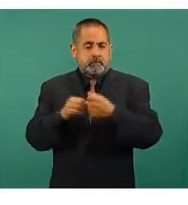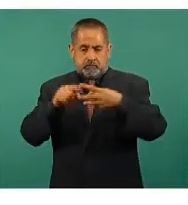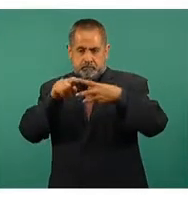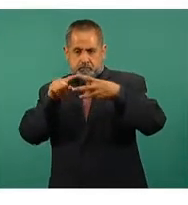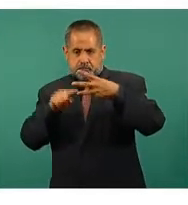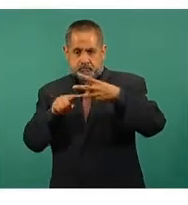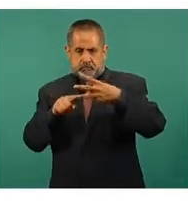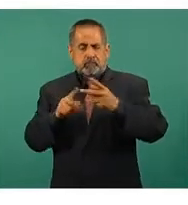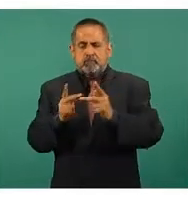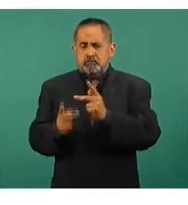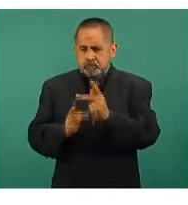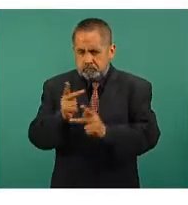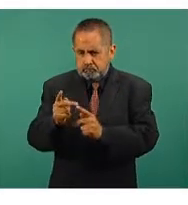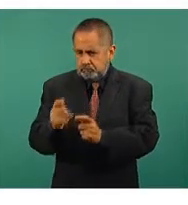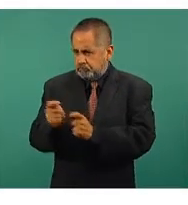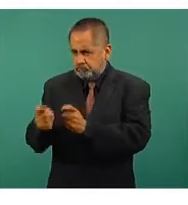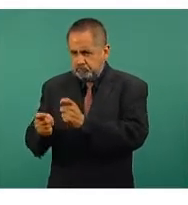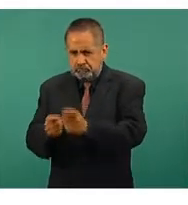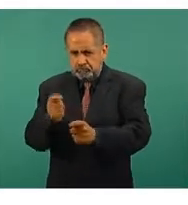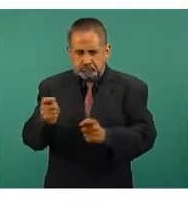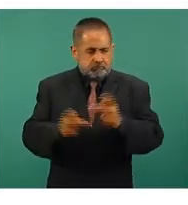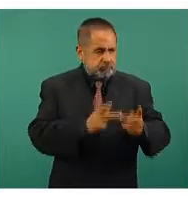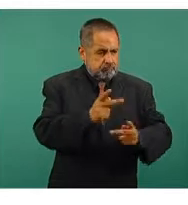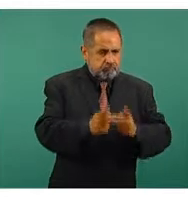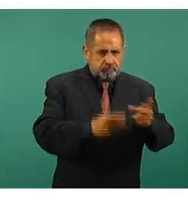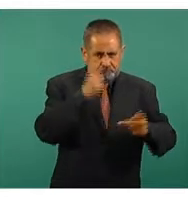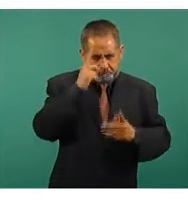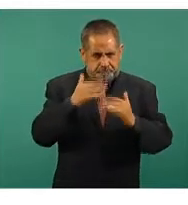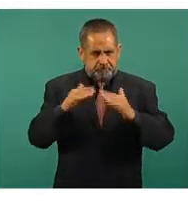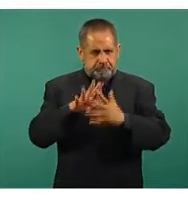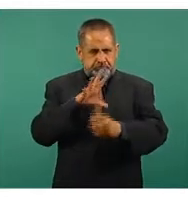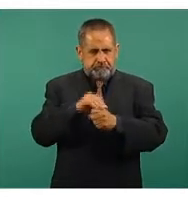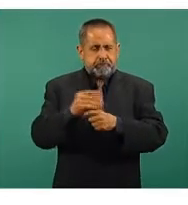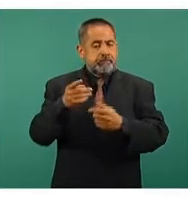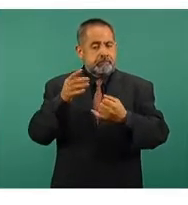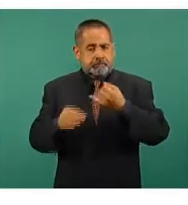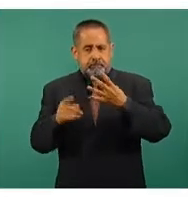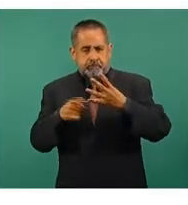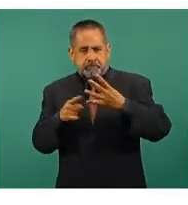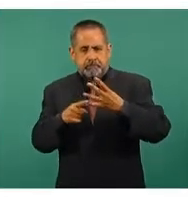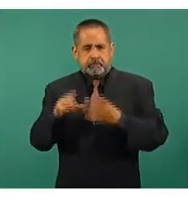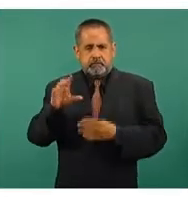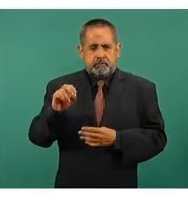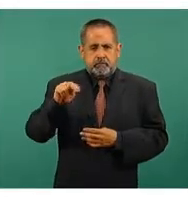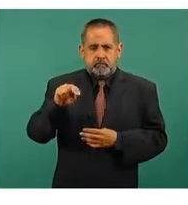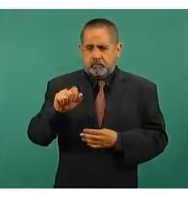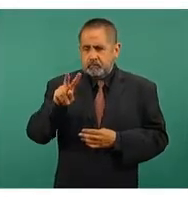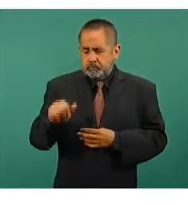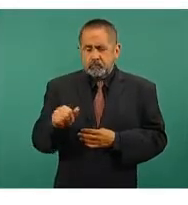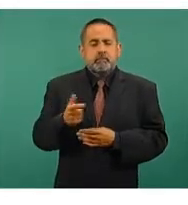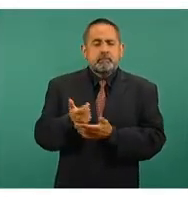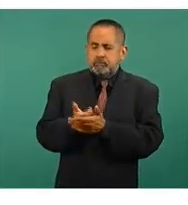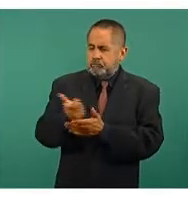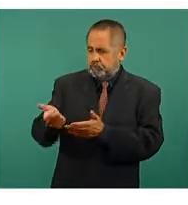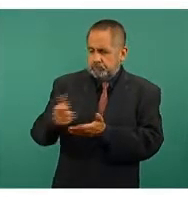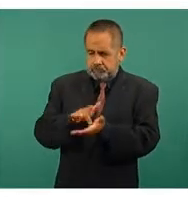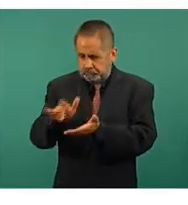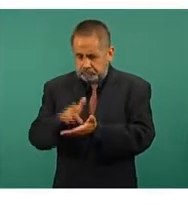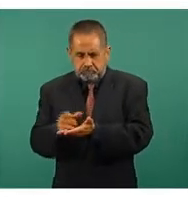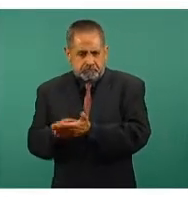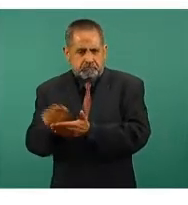dan créditos de diferentes modalidades, y el último, la Comisión Nacional de Vivienda, son subsidios. Hay que recordar estas